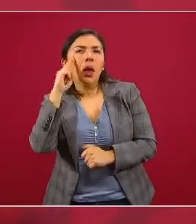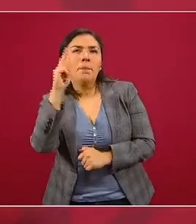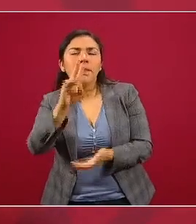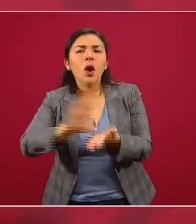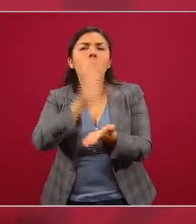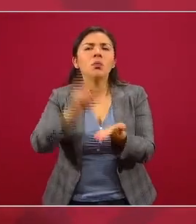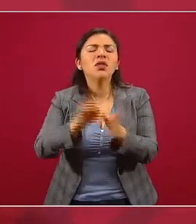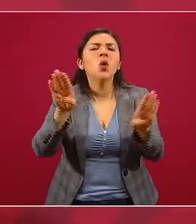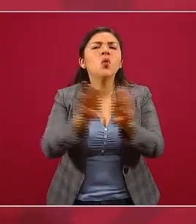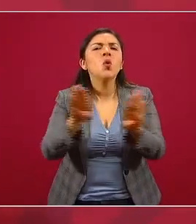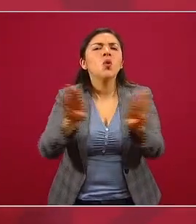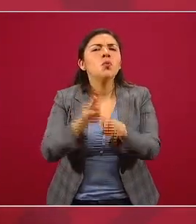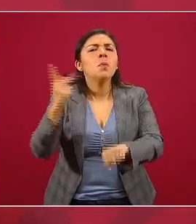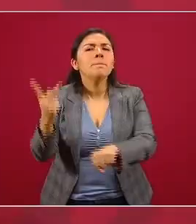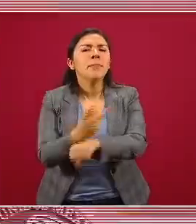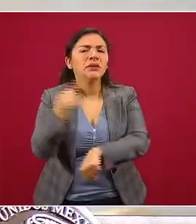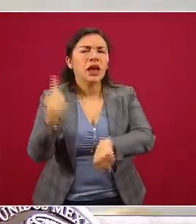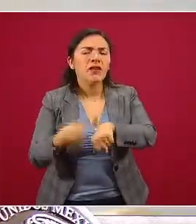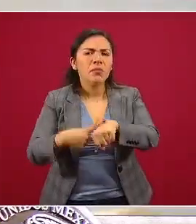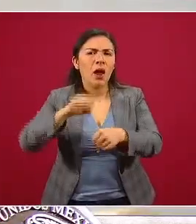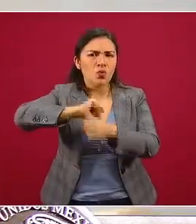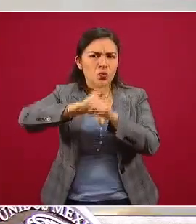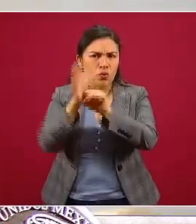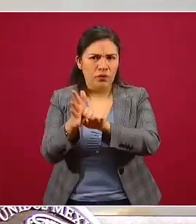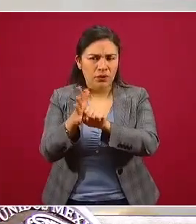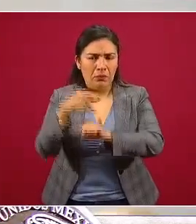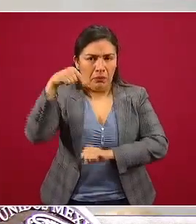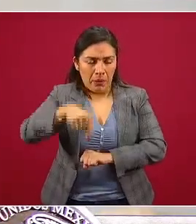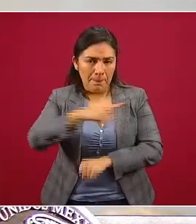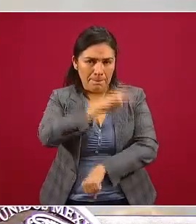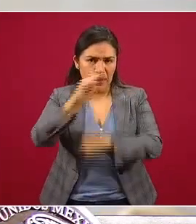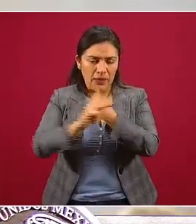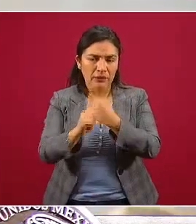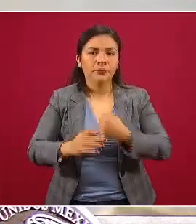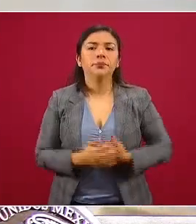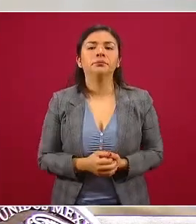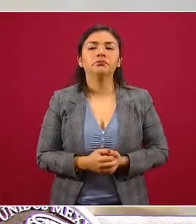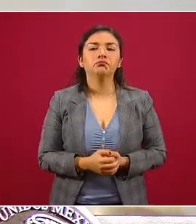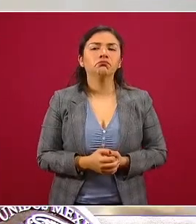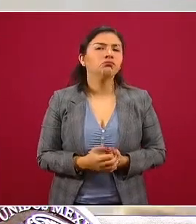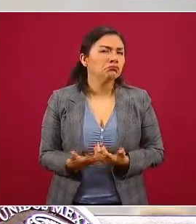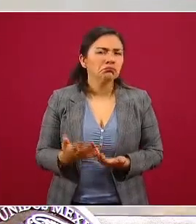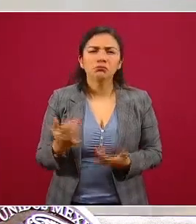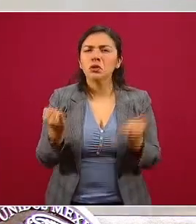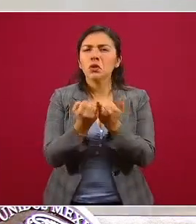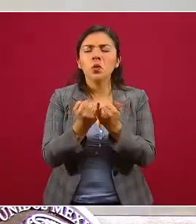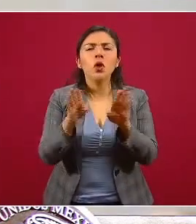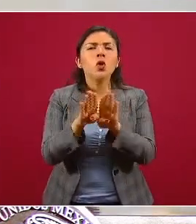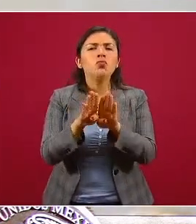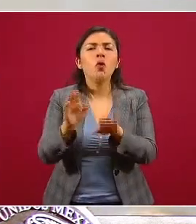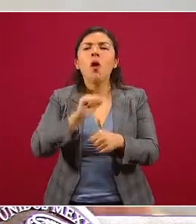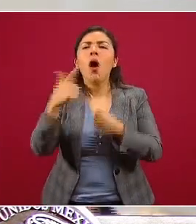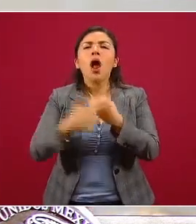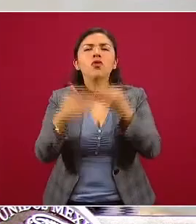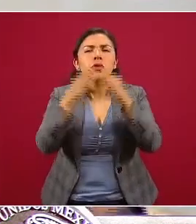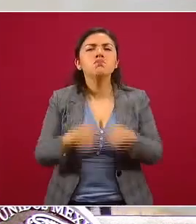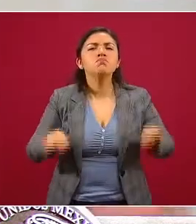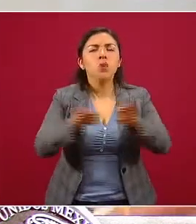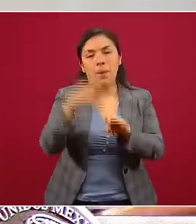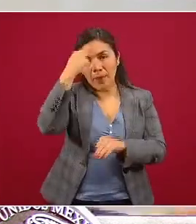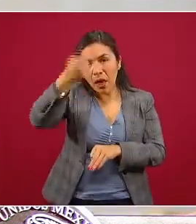está ocurriendo la epidemia de COVID-19 en el país. Retomo algunos de los conceptos básicos para